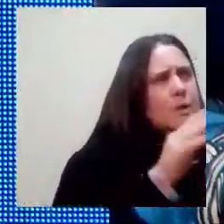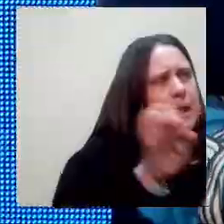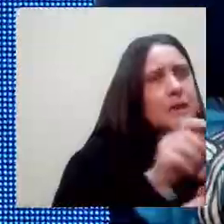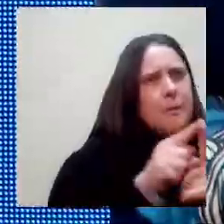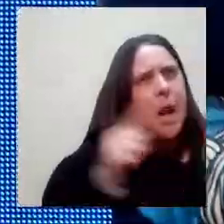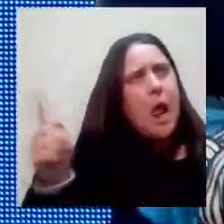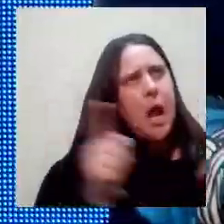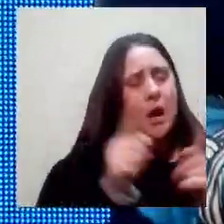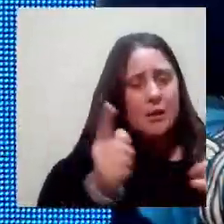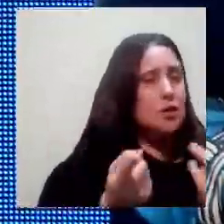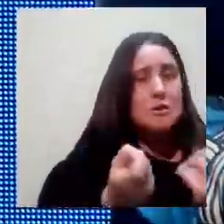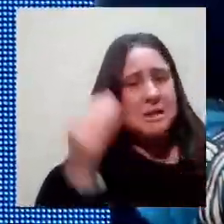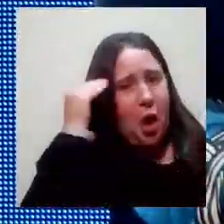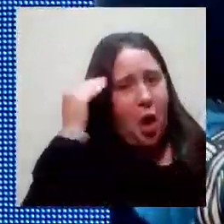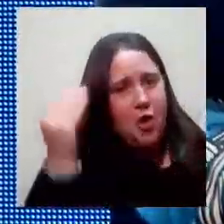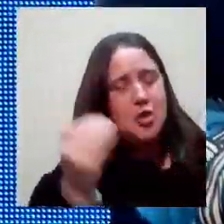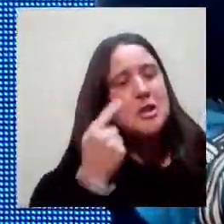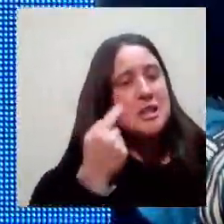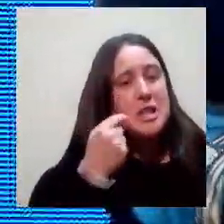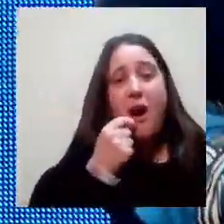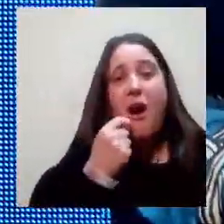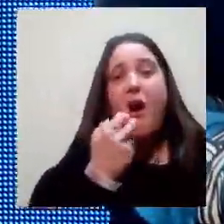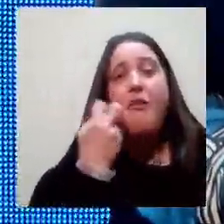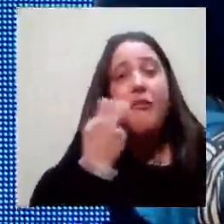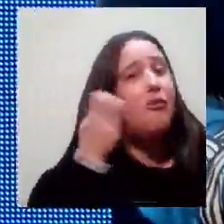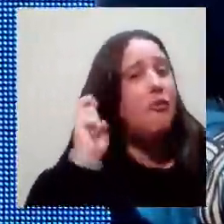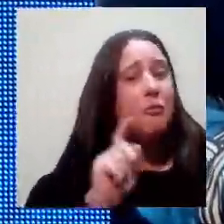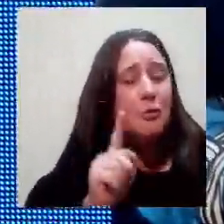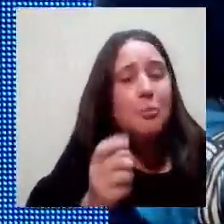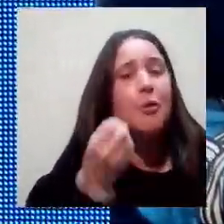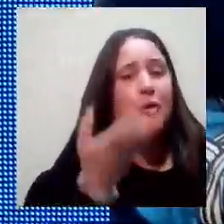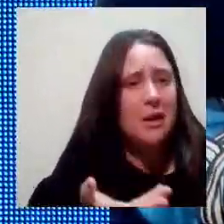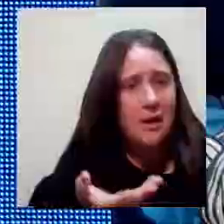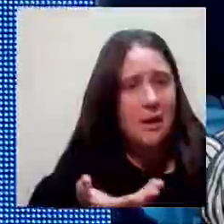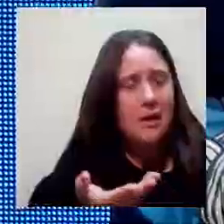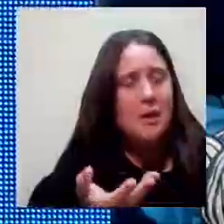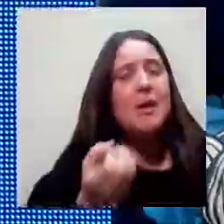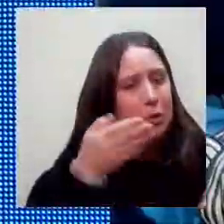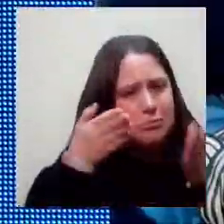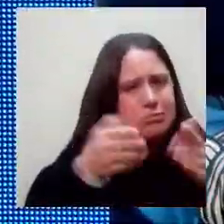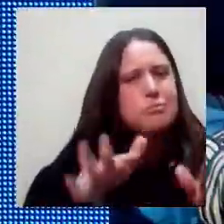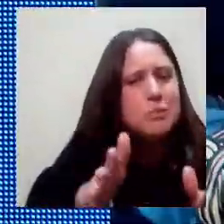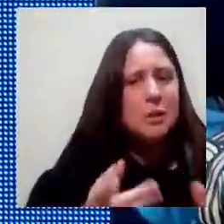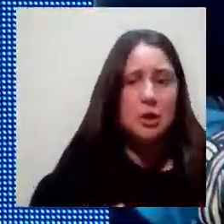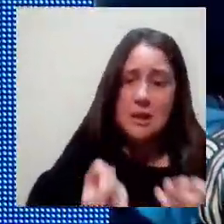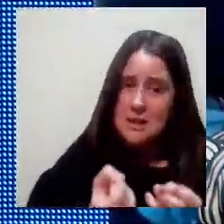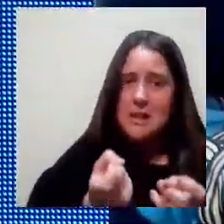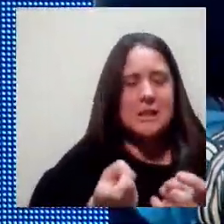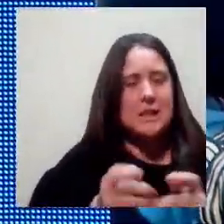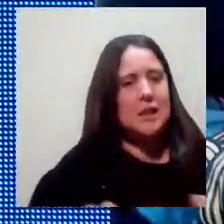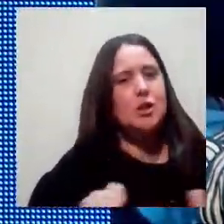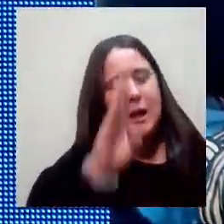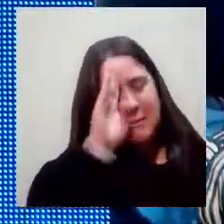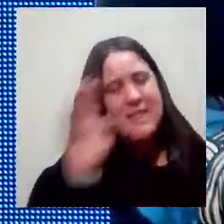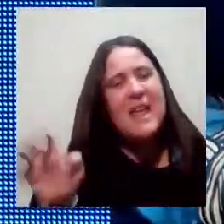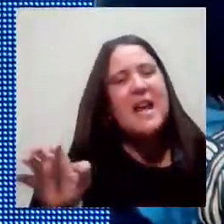fonológica. ¿Por qué trabajamos la conciencia fonológica? ¿Por qué el énfasis en conciencia fonológica? Porque es lo que necesitan los niños para aprender el sonido de las